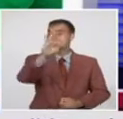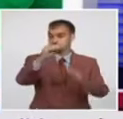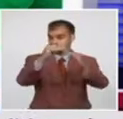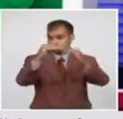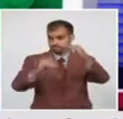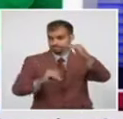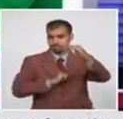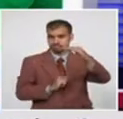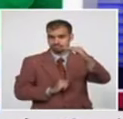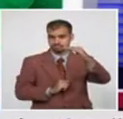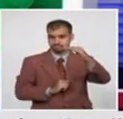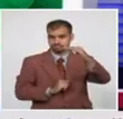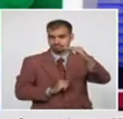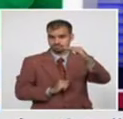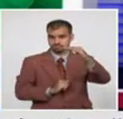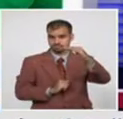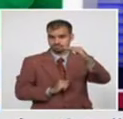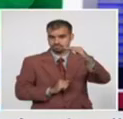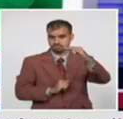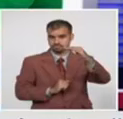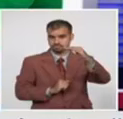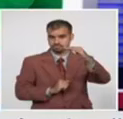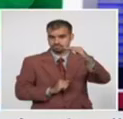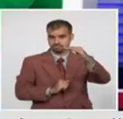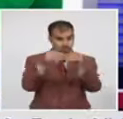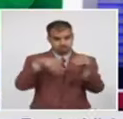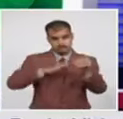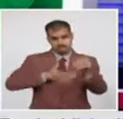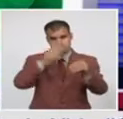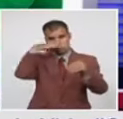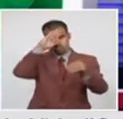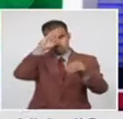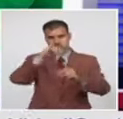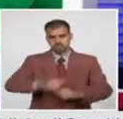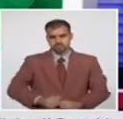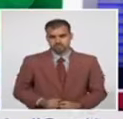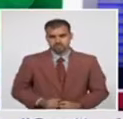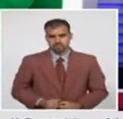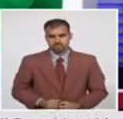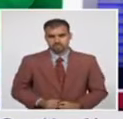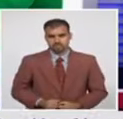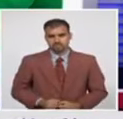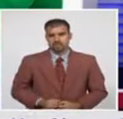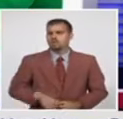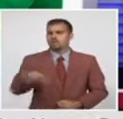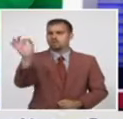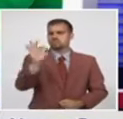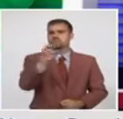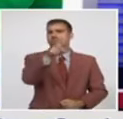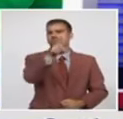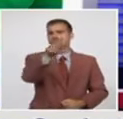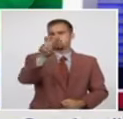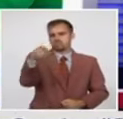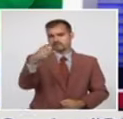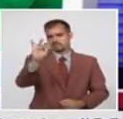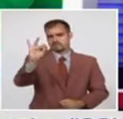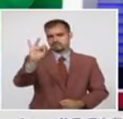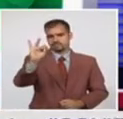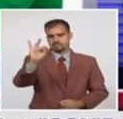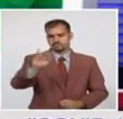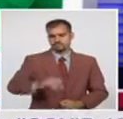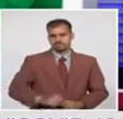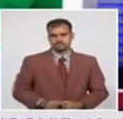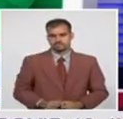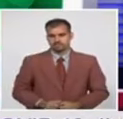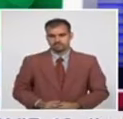la COVID-19 en Cuba. Estamos hablando del 12,7% de todos los diagnosticados en